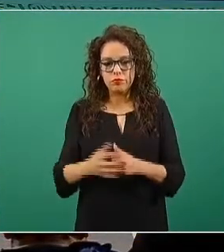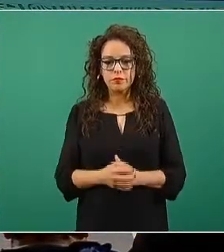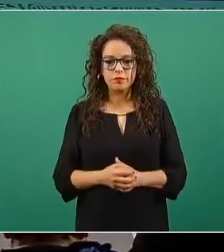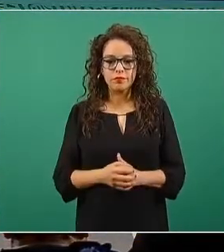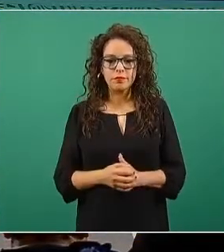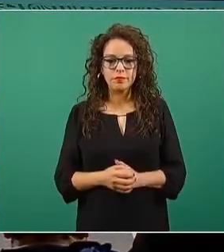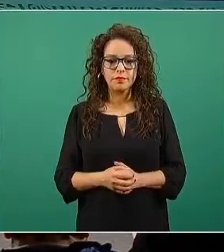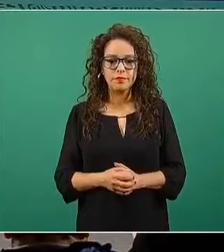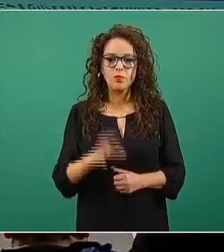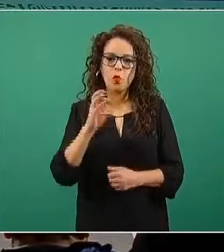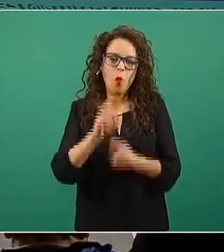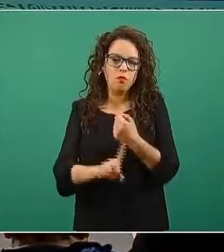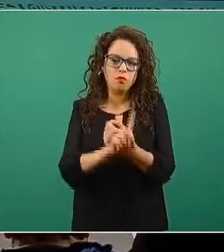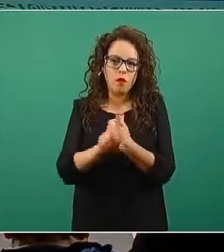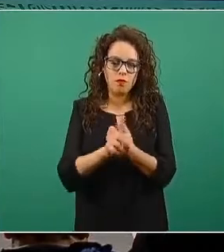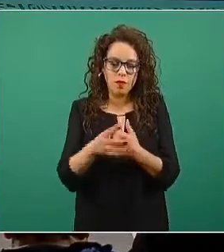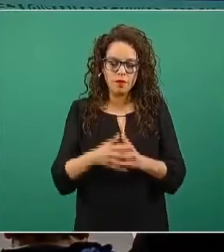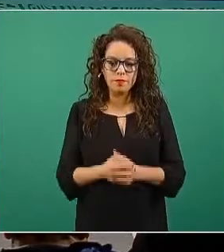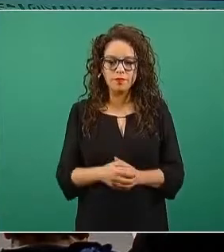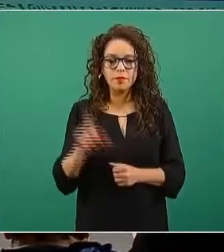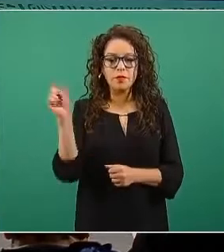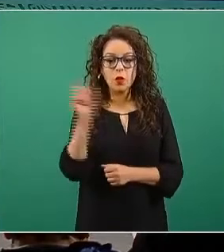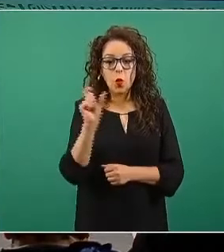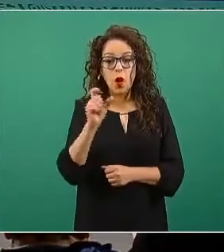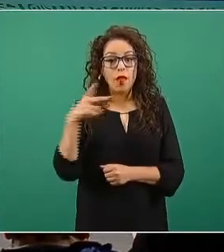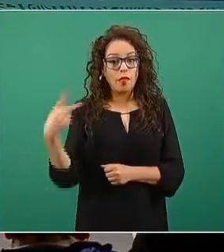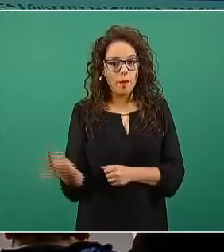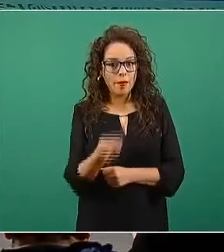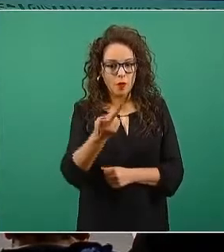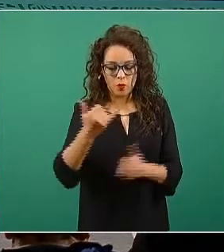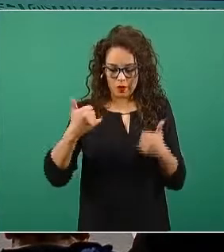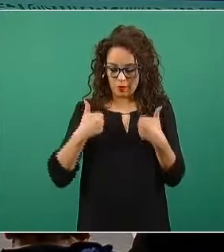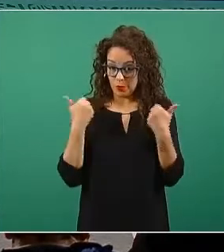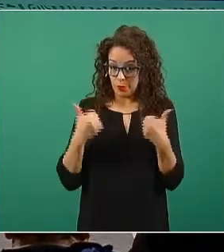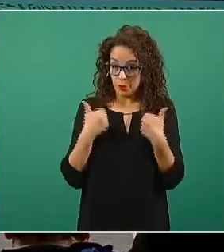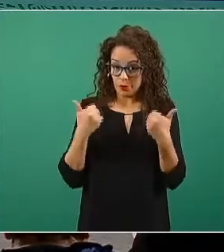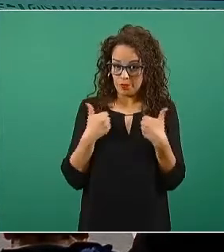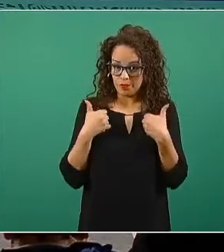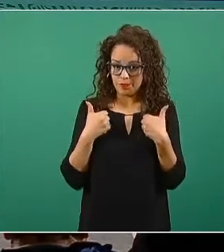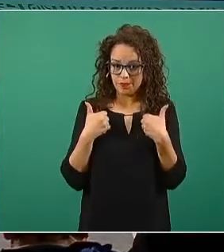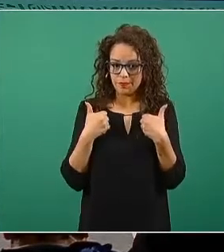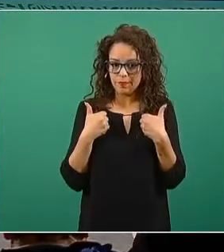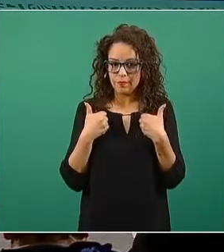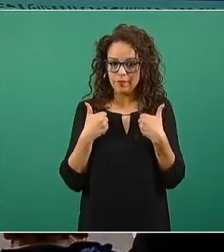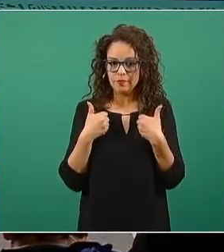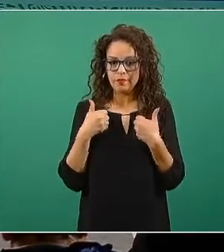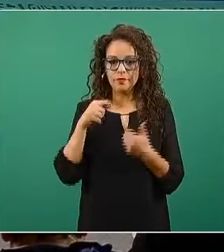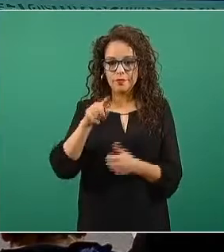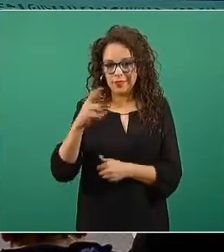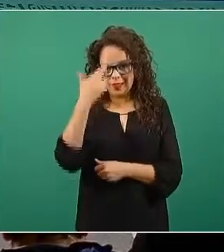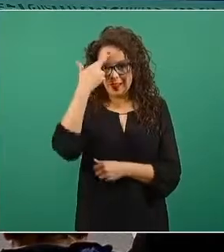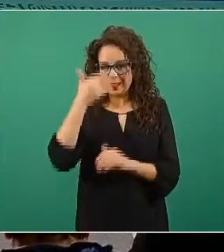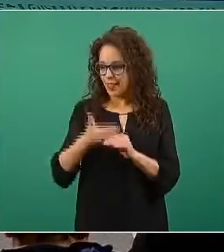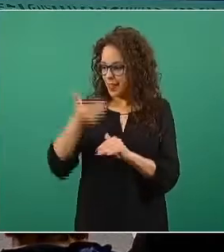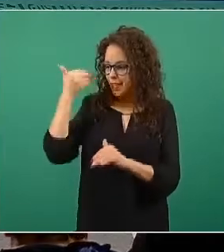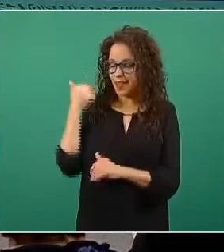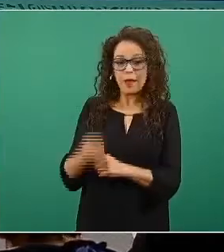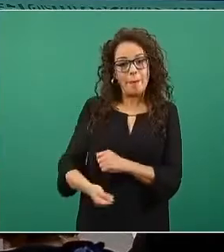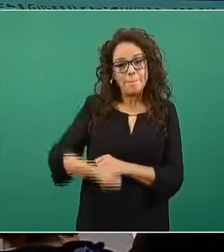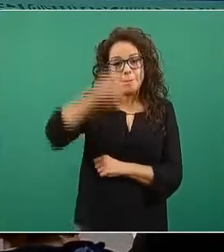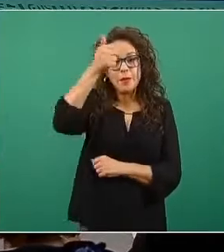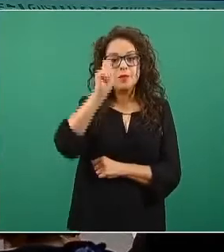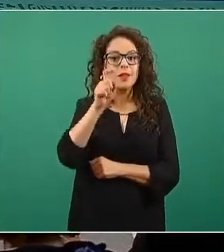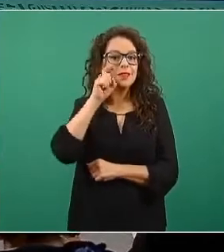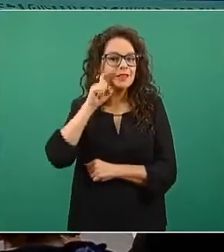Cuando se les pregunta a los adolescentes, recordarán el previo que era en la primera relación sexual, ahora es